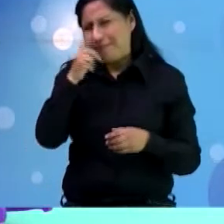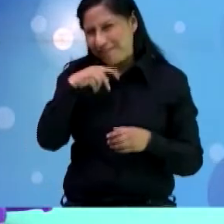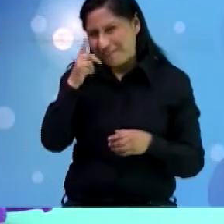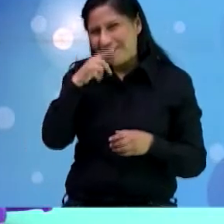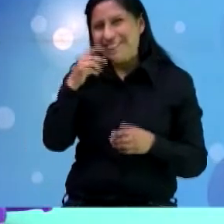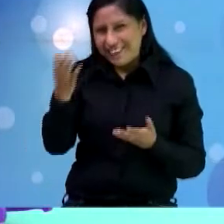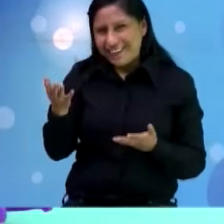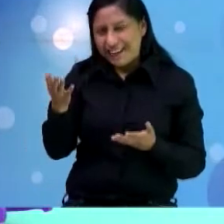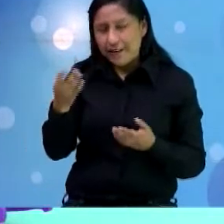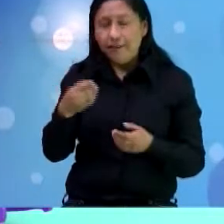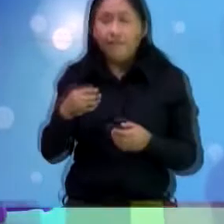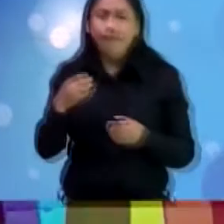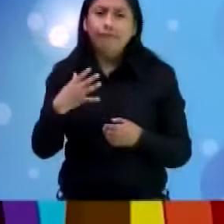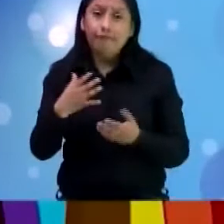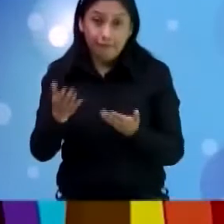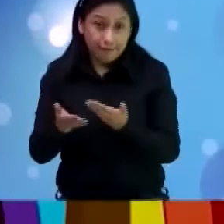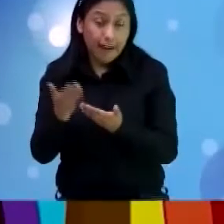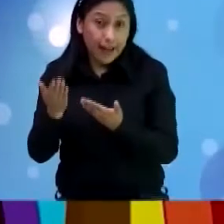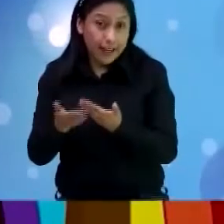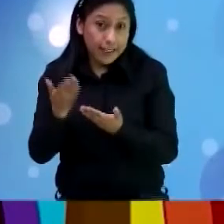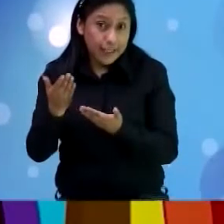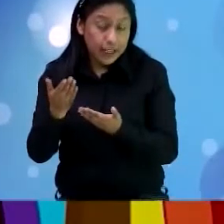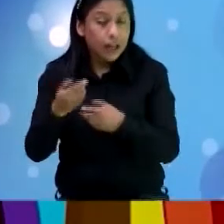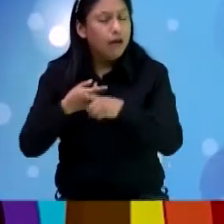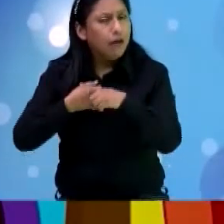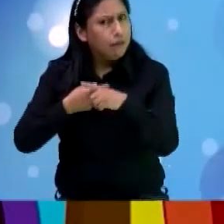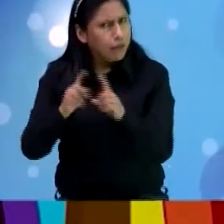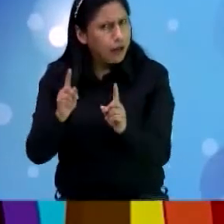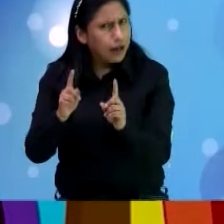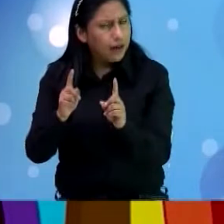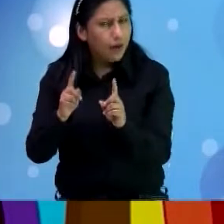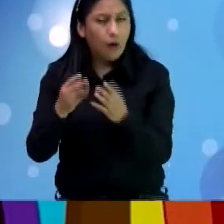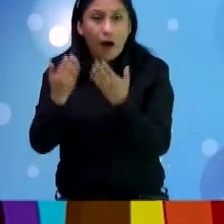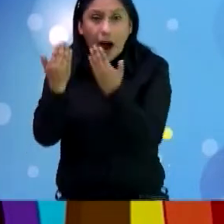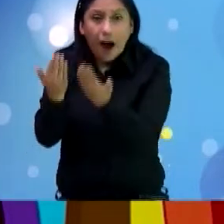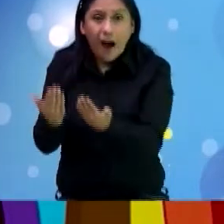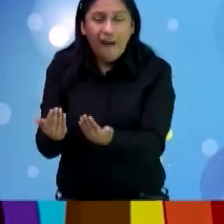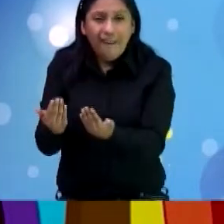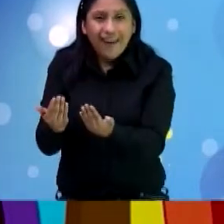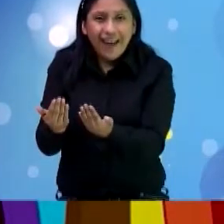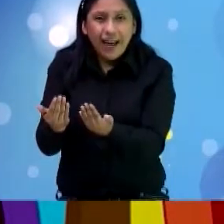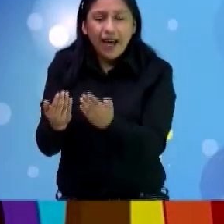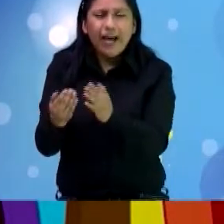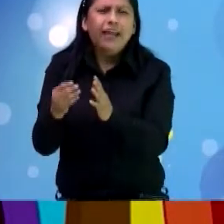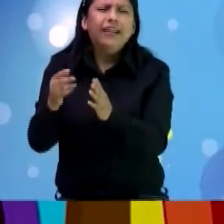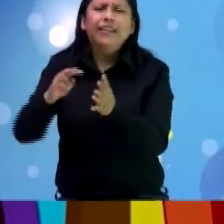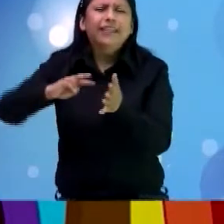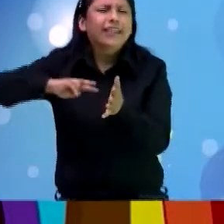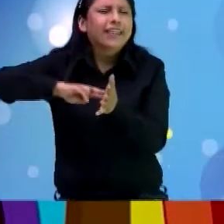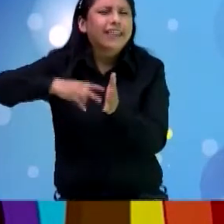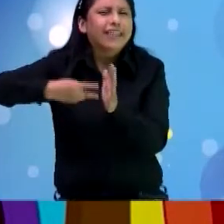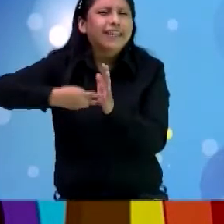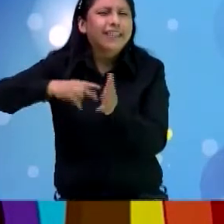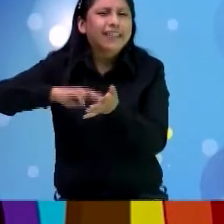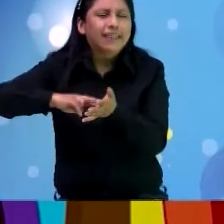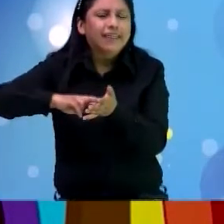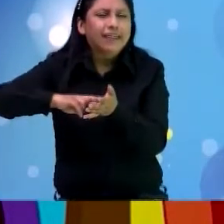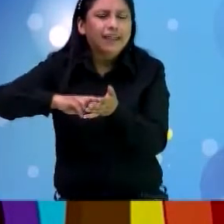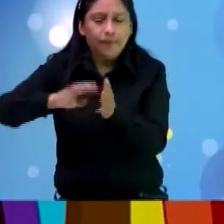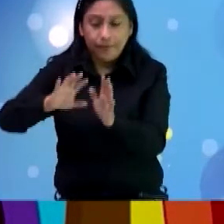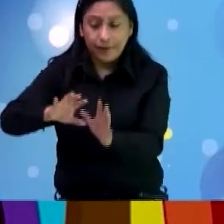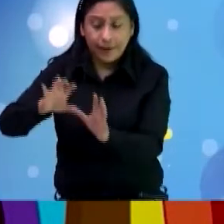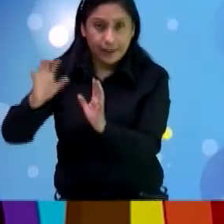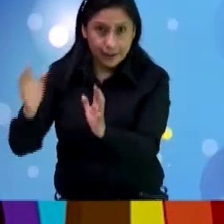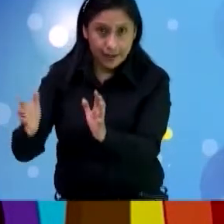cierto, mis amores? Pero ahora vamos a comprender qué es una letra.